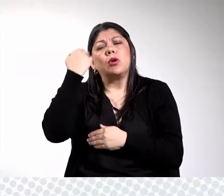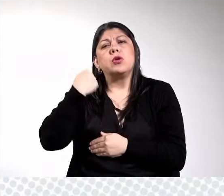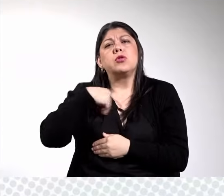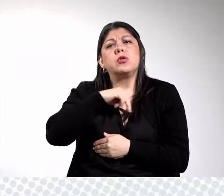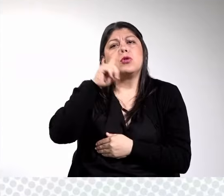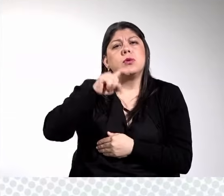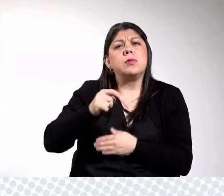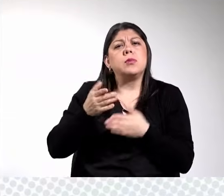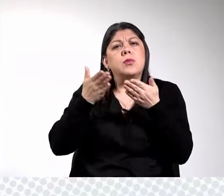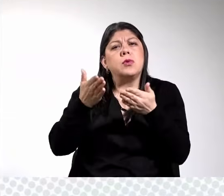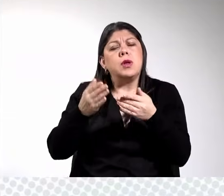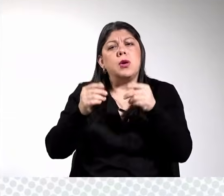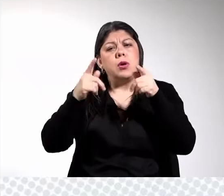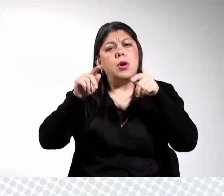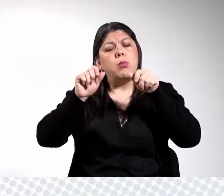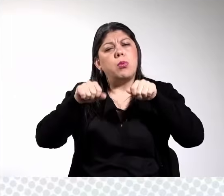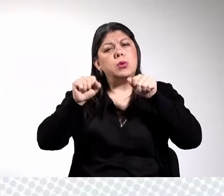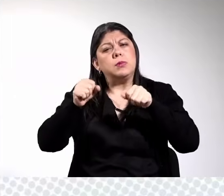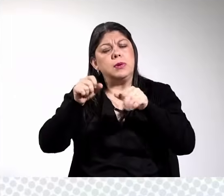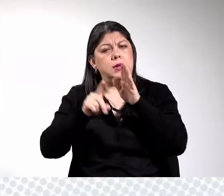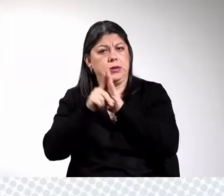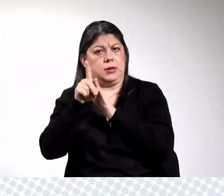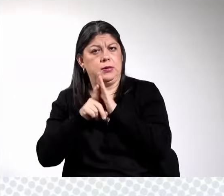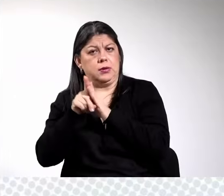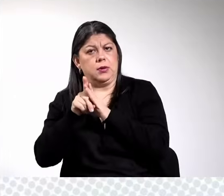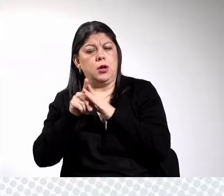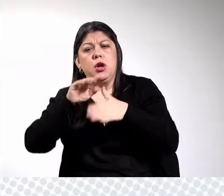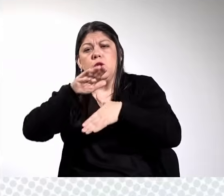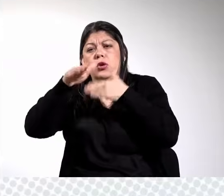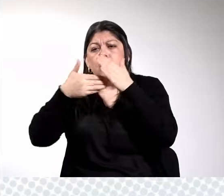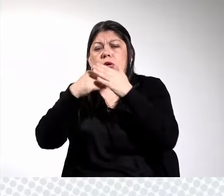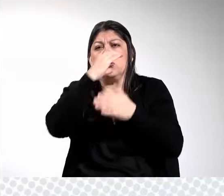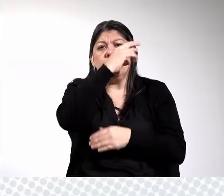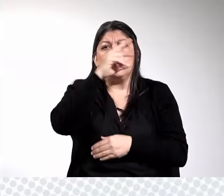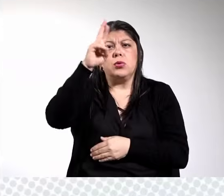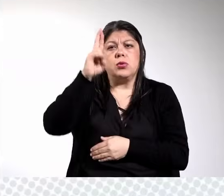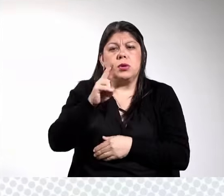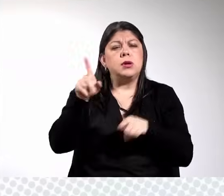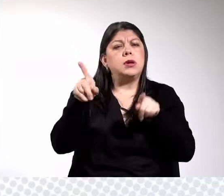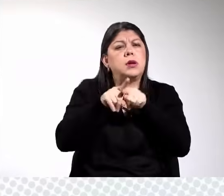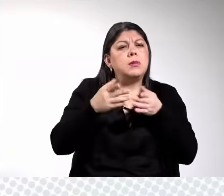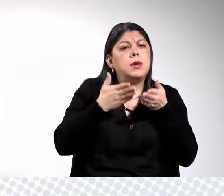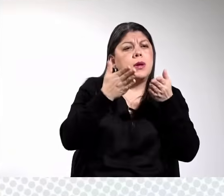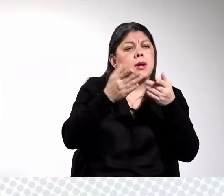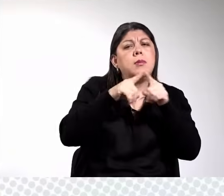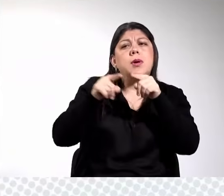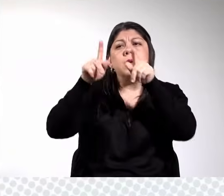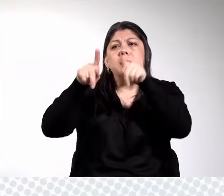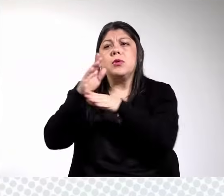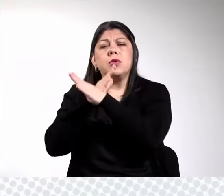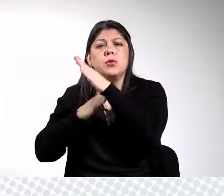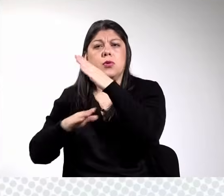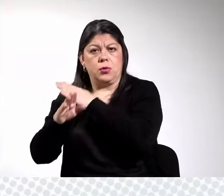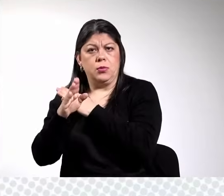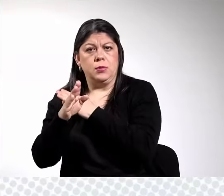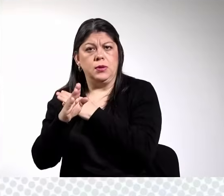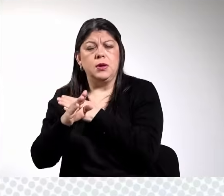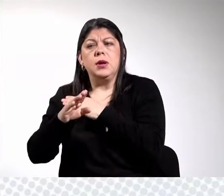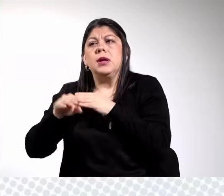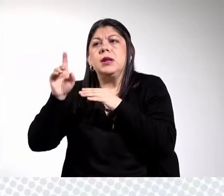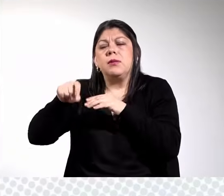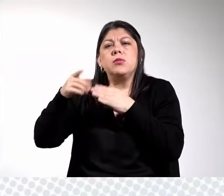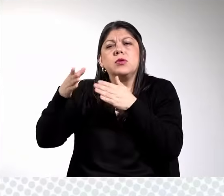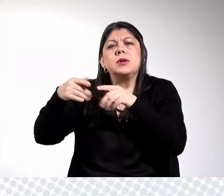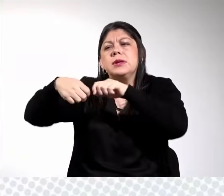es esa posibilidad de desarrollo. Igual que todos los demás costarricenses, pero a ellos quitándole las barreras. Pero si no se ha hecho el estudio de barreras, ¿cómo se va a